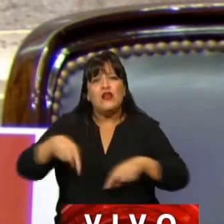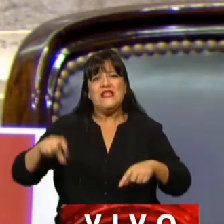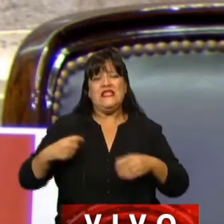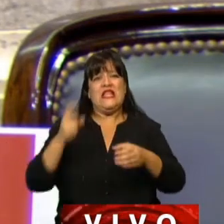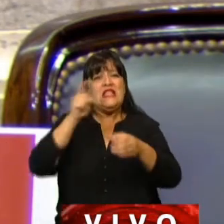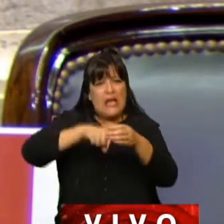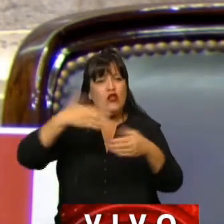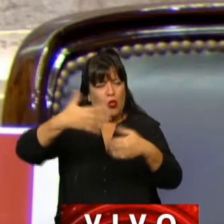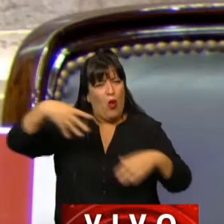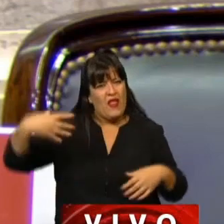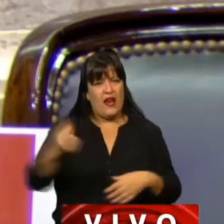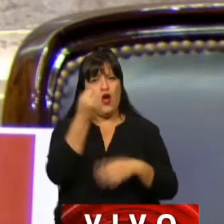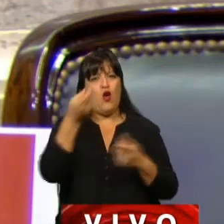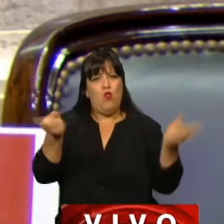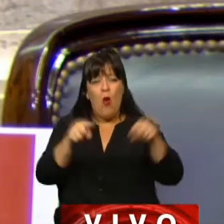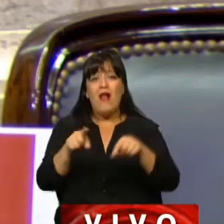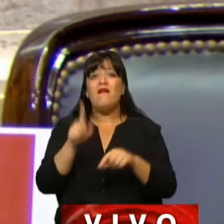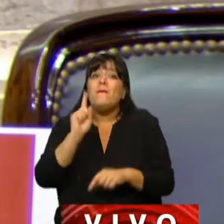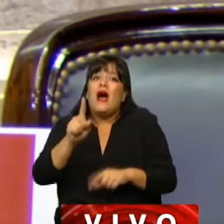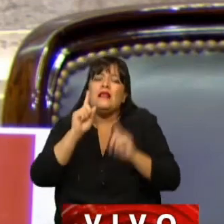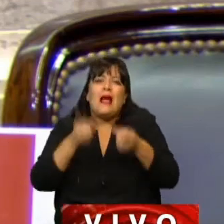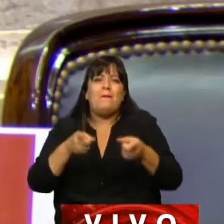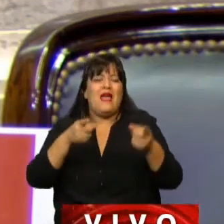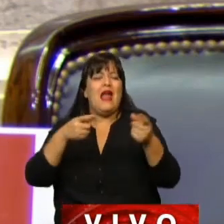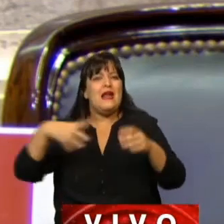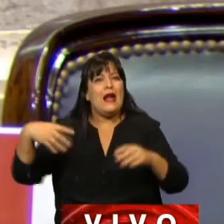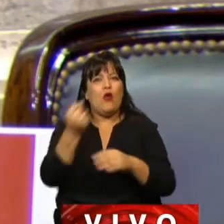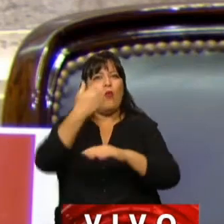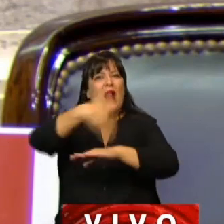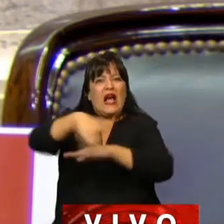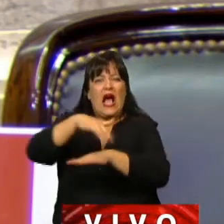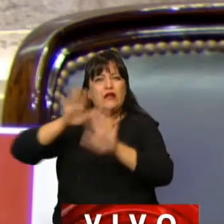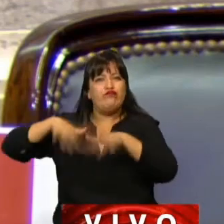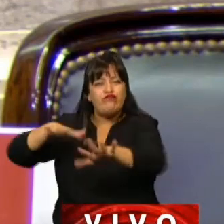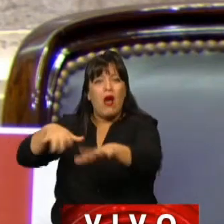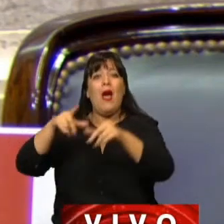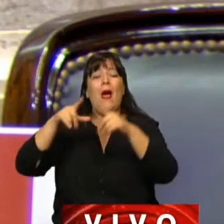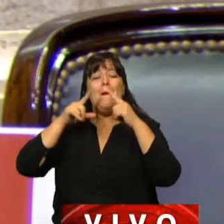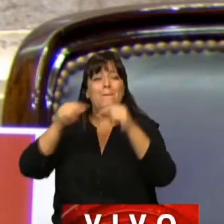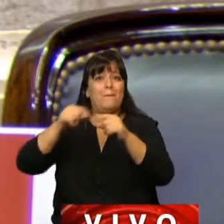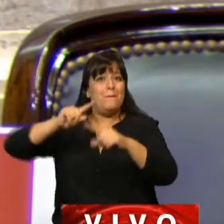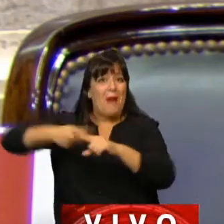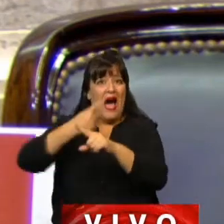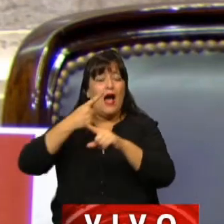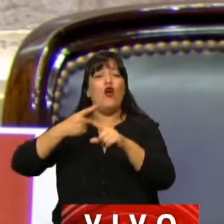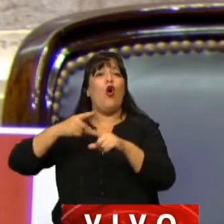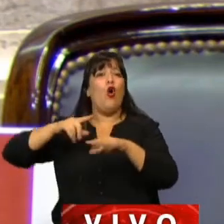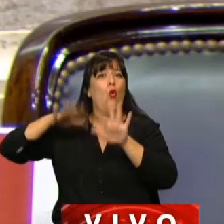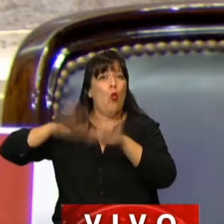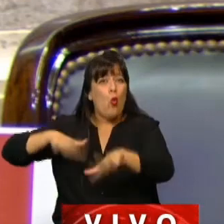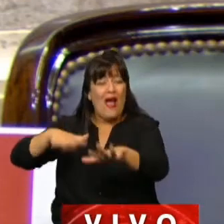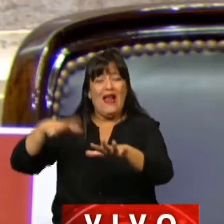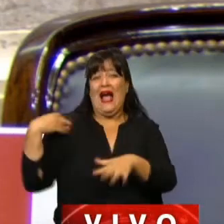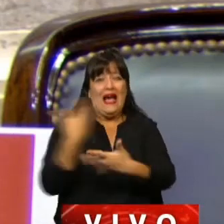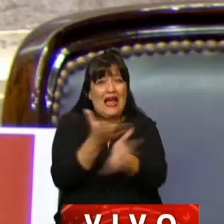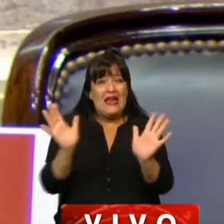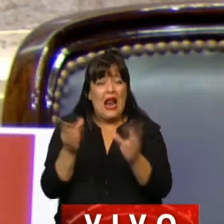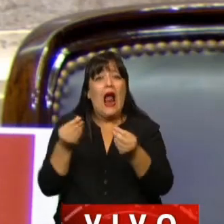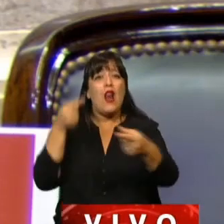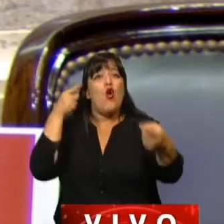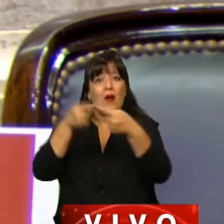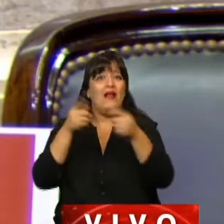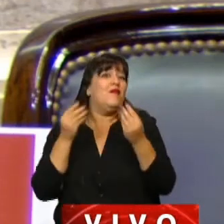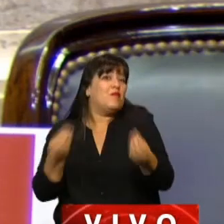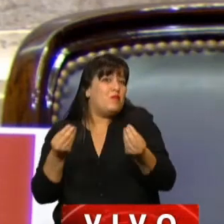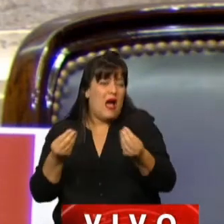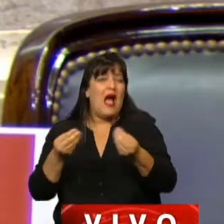sindicatos, para recuperar también las calles, y con el paro y la huelga general, para que la crisis la